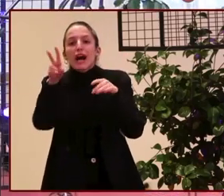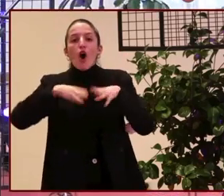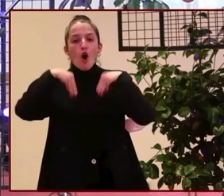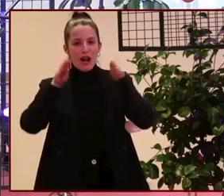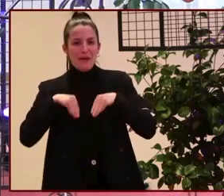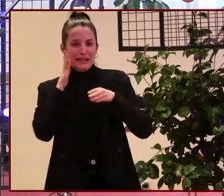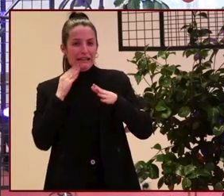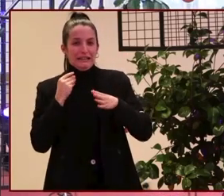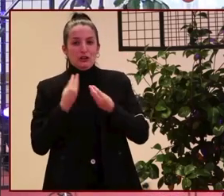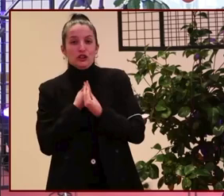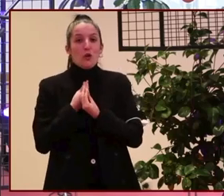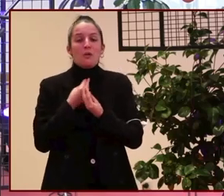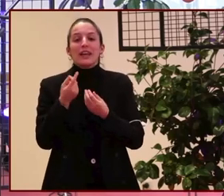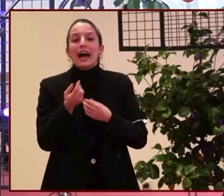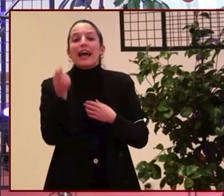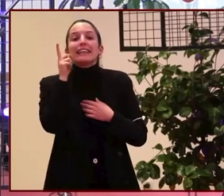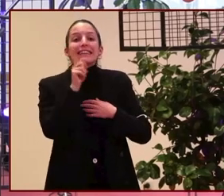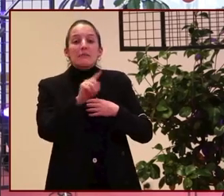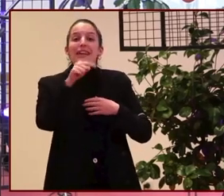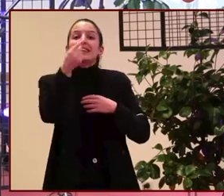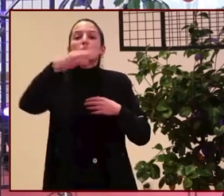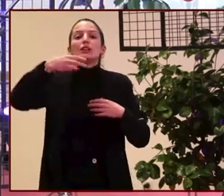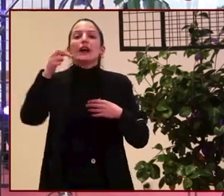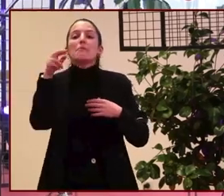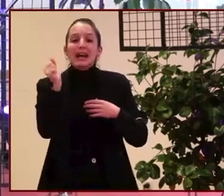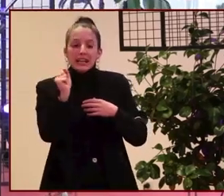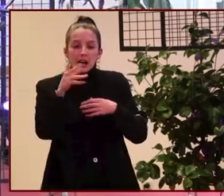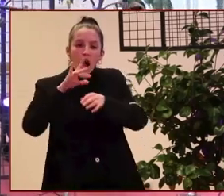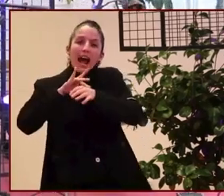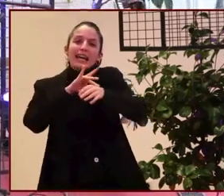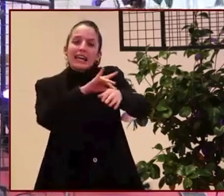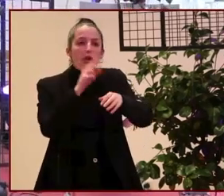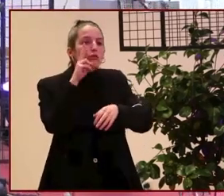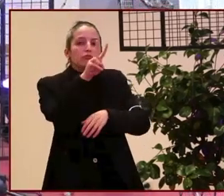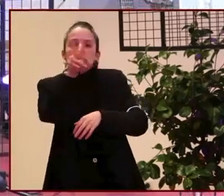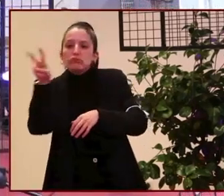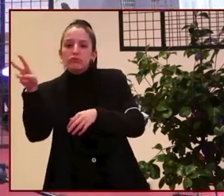vaya a realizar un pequeño percorrido guiado por esta pieza artística